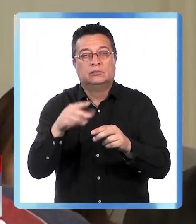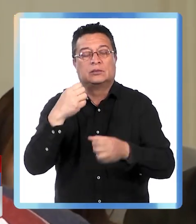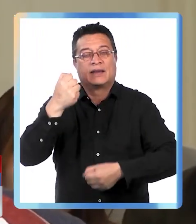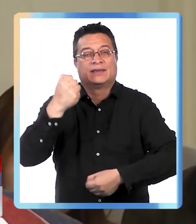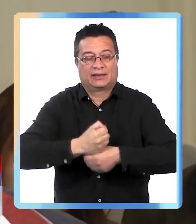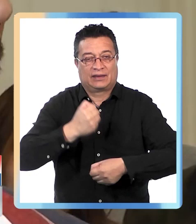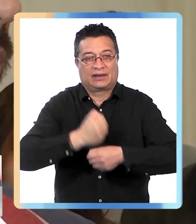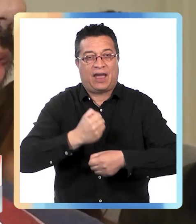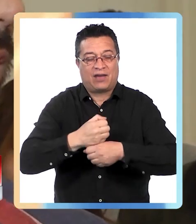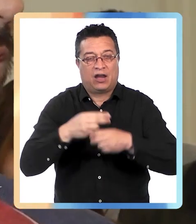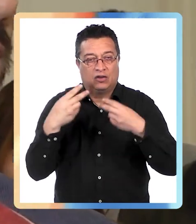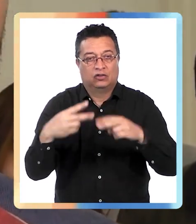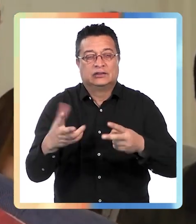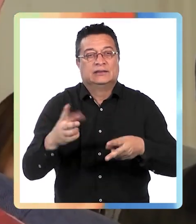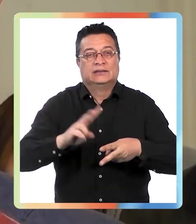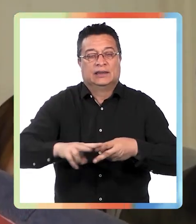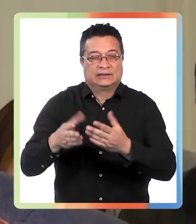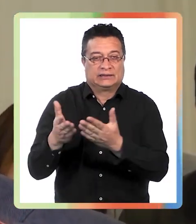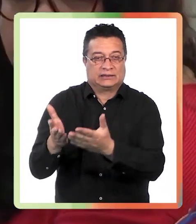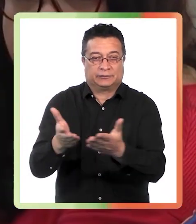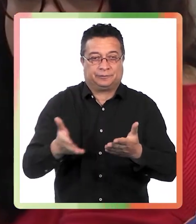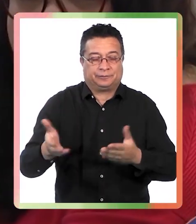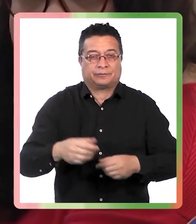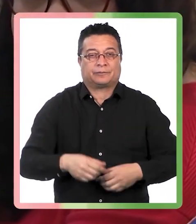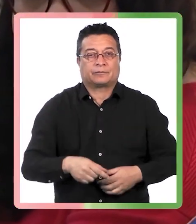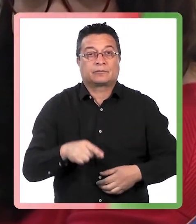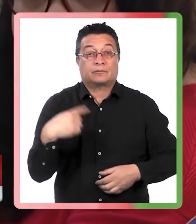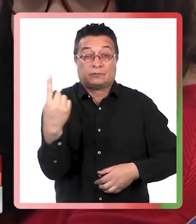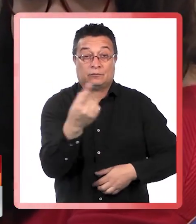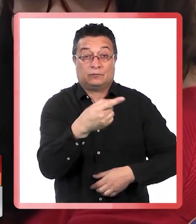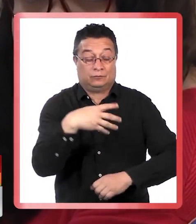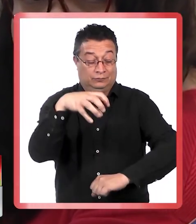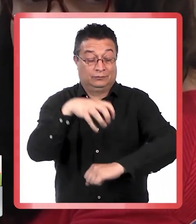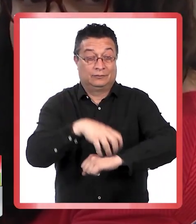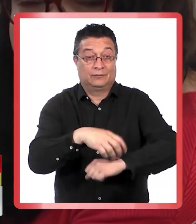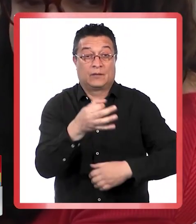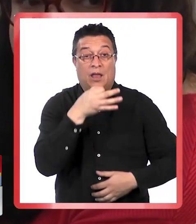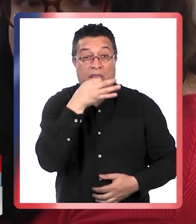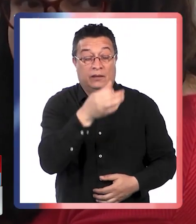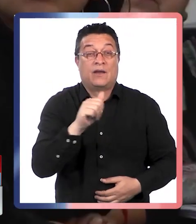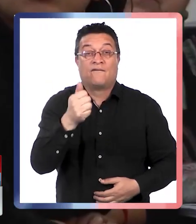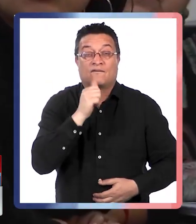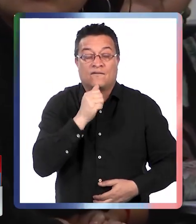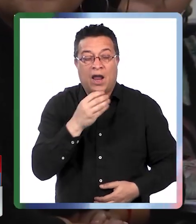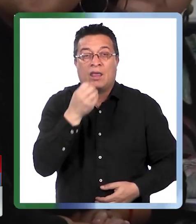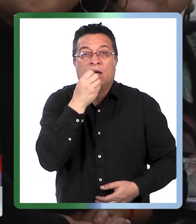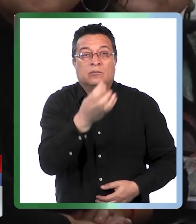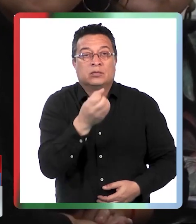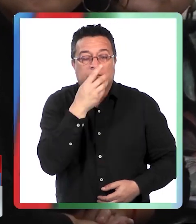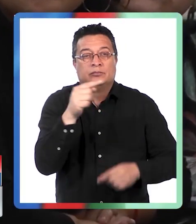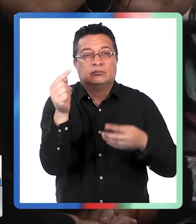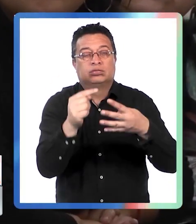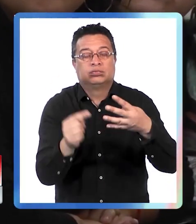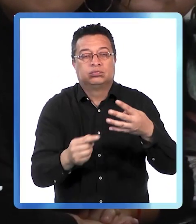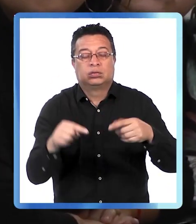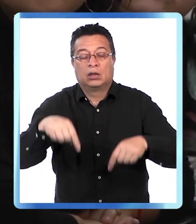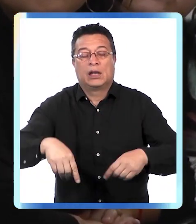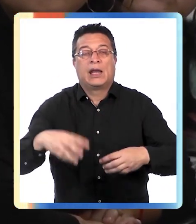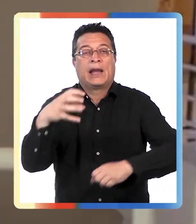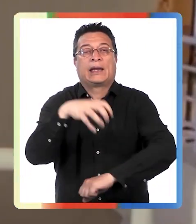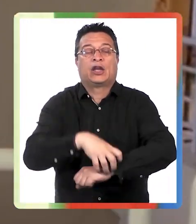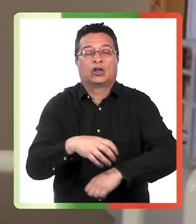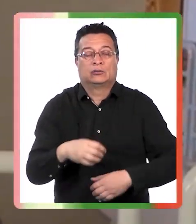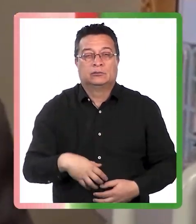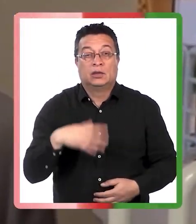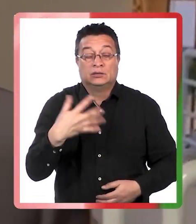reconocimiento al trabajo que realizan. Por su parte, los parlamentarios de la región lamentaron la falta de anuncios para esta.